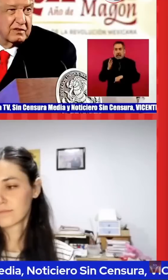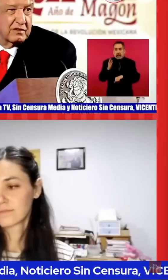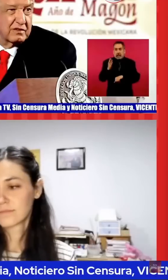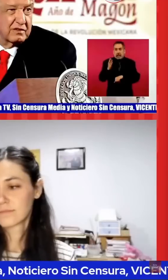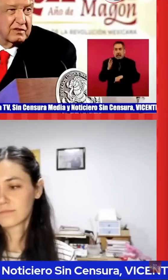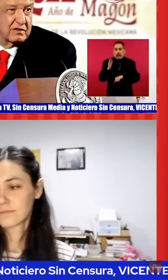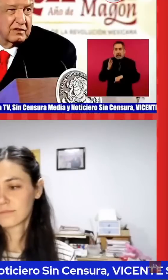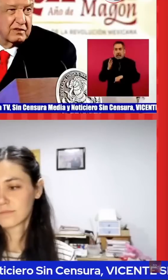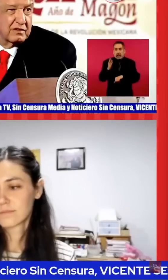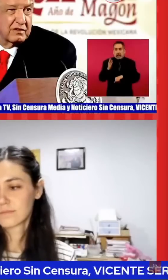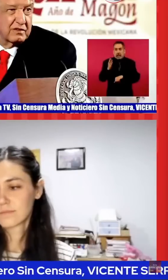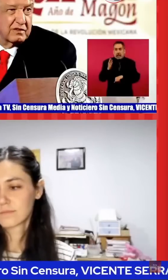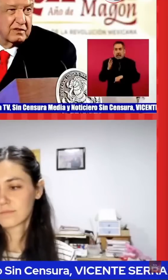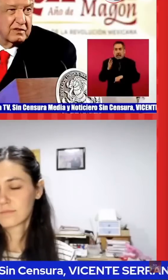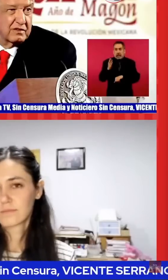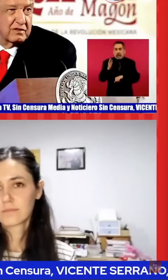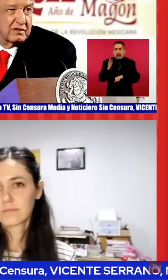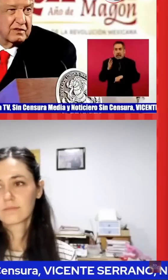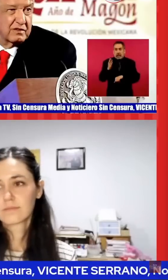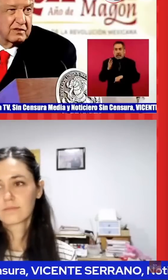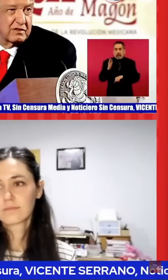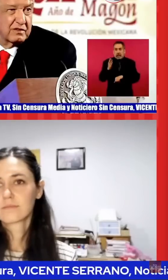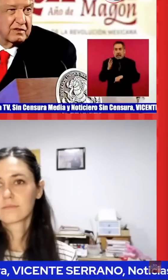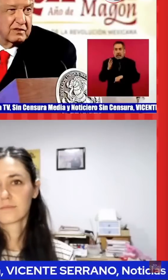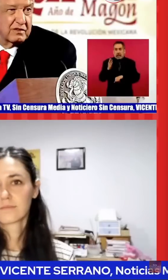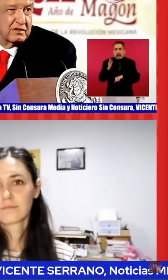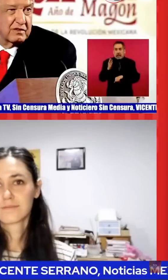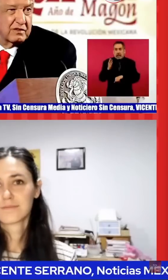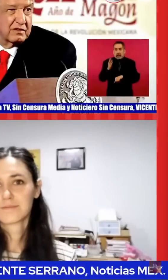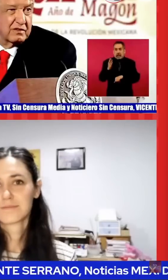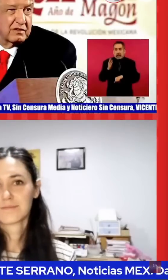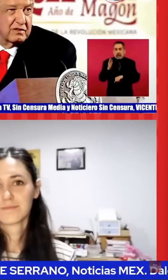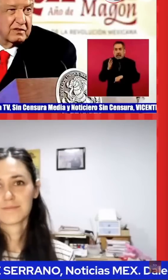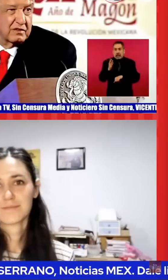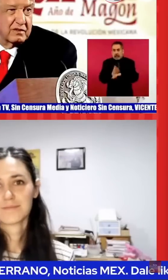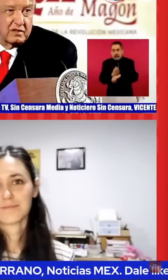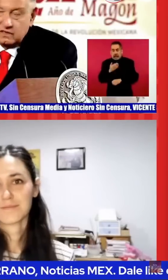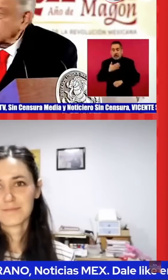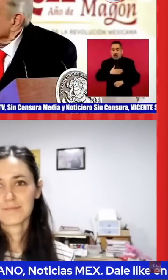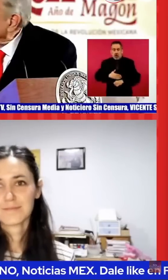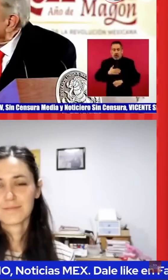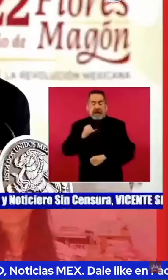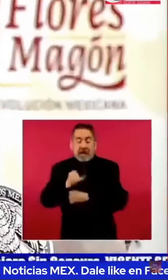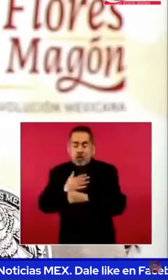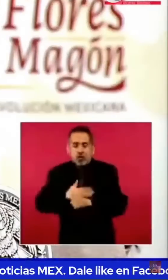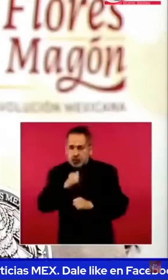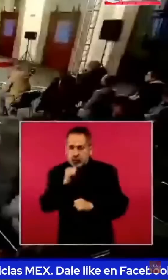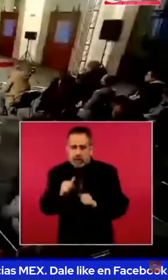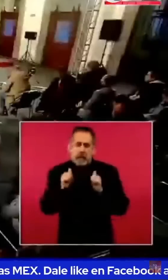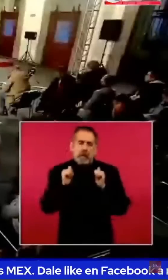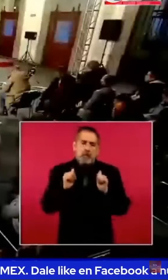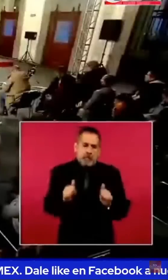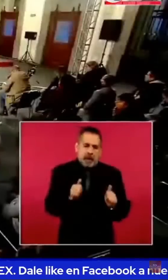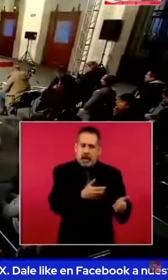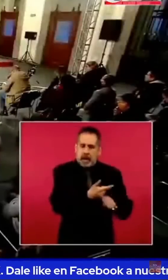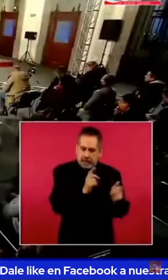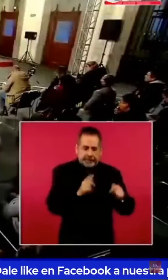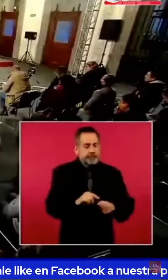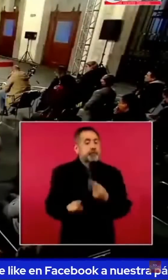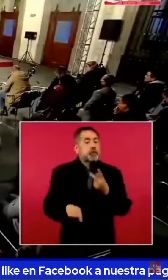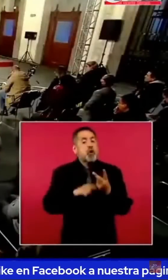presidente, en fin, vamos a ver, escuchar al presidente primero. Y el otro es el de